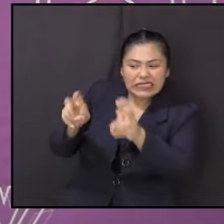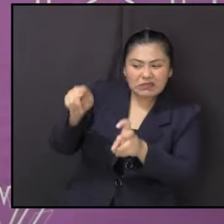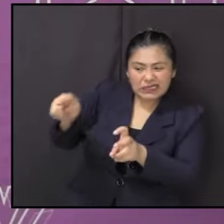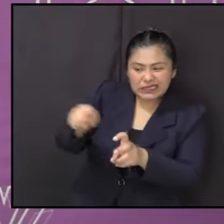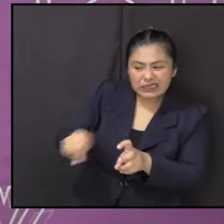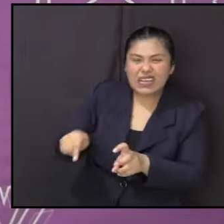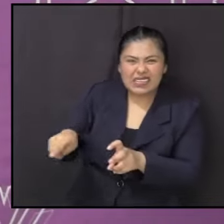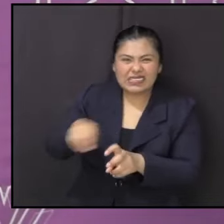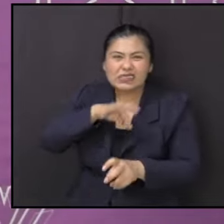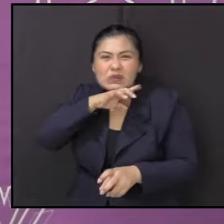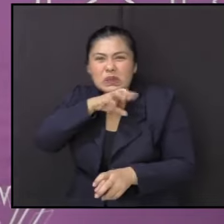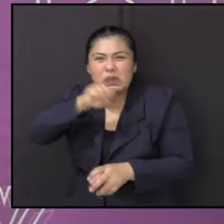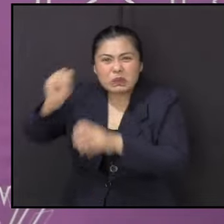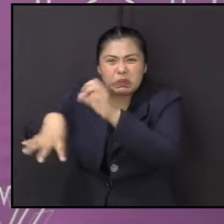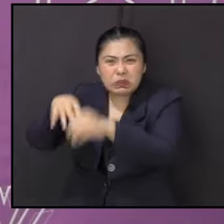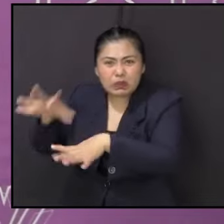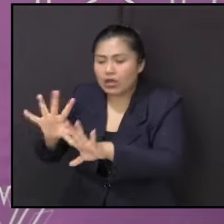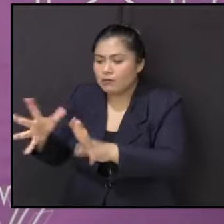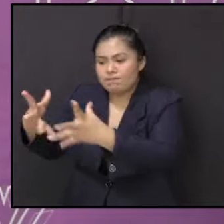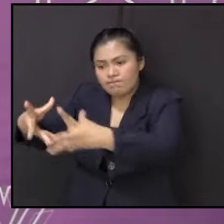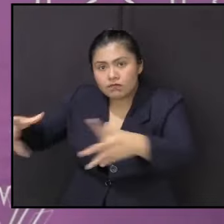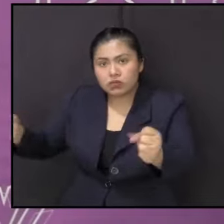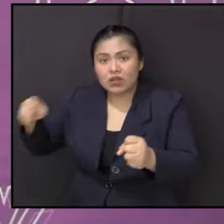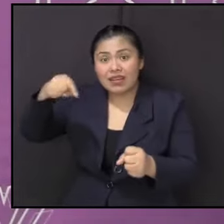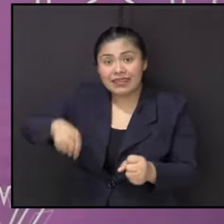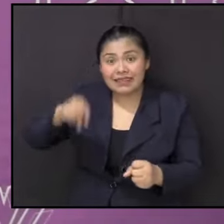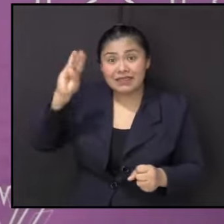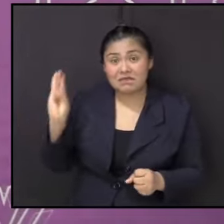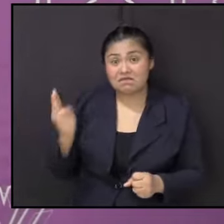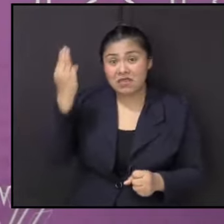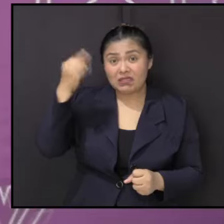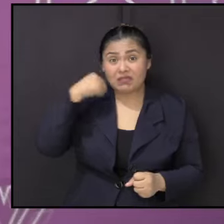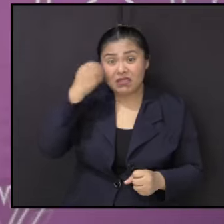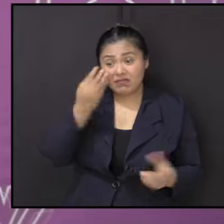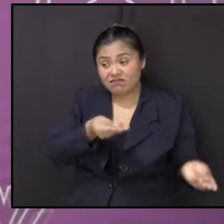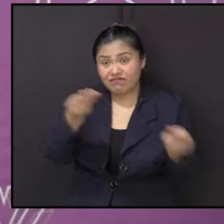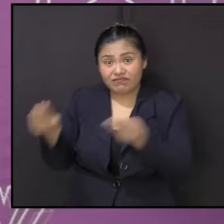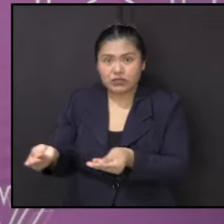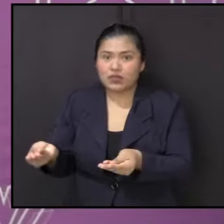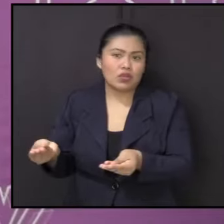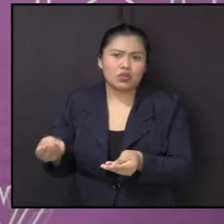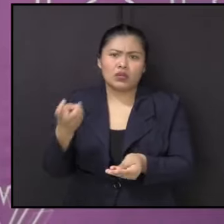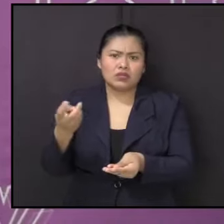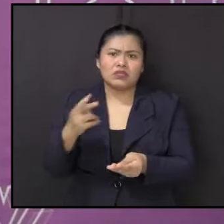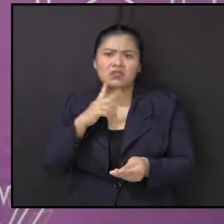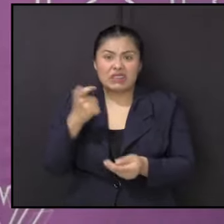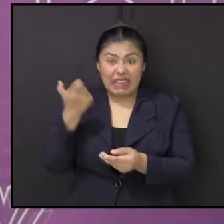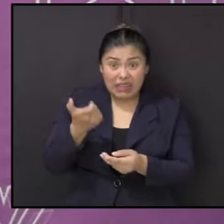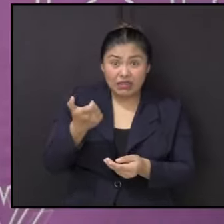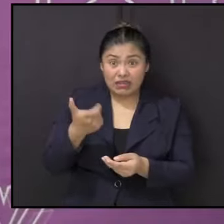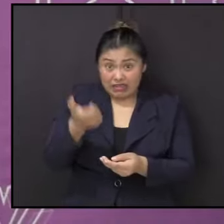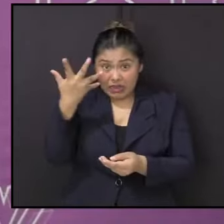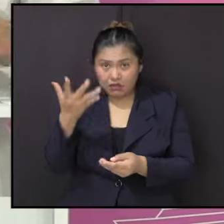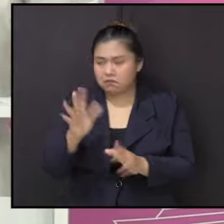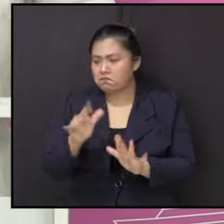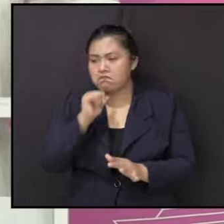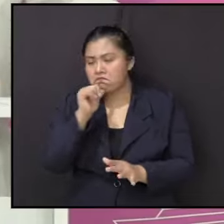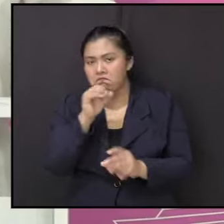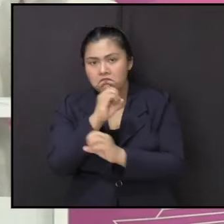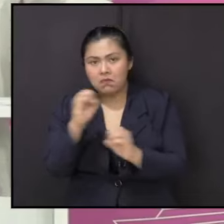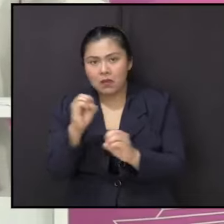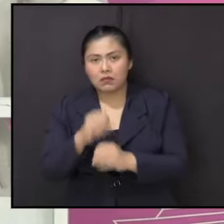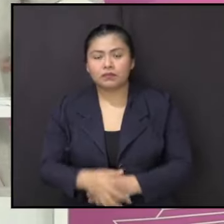eliminar la basura, que están dispuestos a venir a Minatitlán y resolver este problema sin ningún costo para el erario público. Muchas gracias,